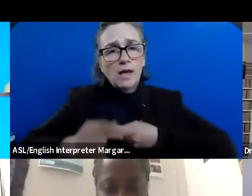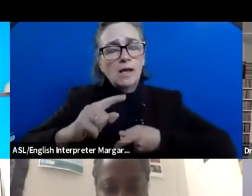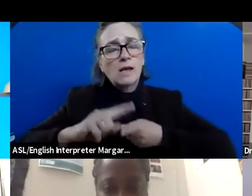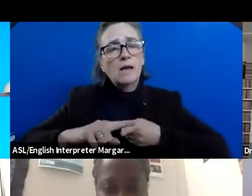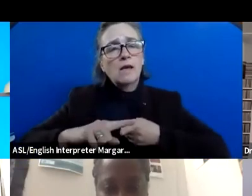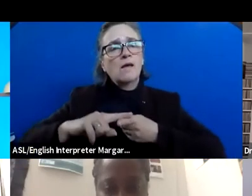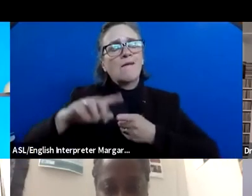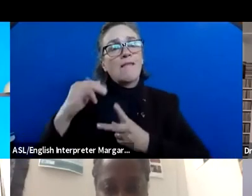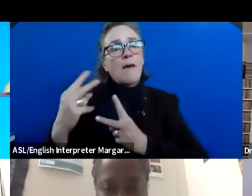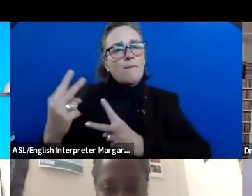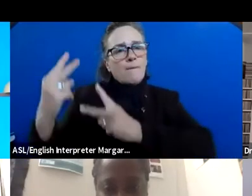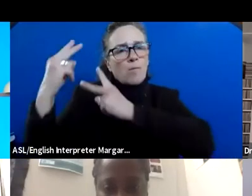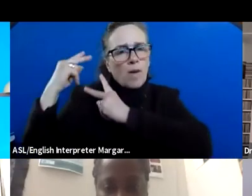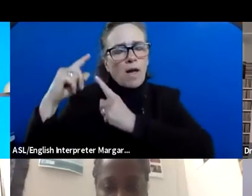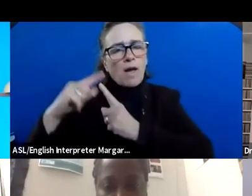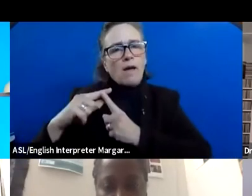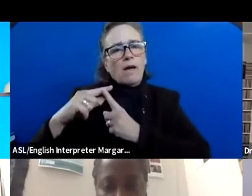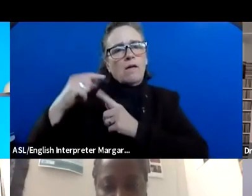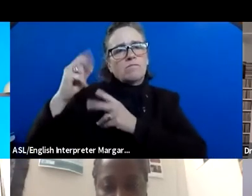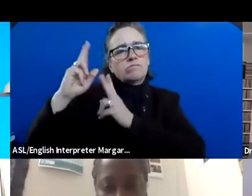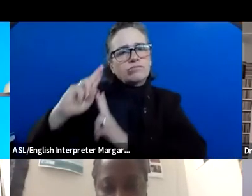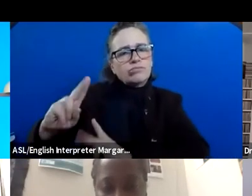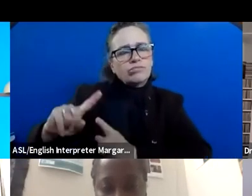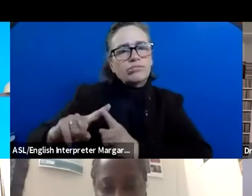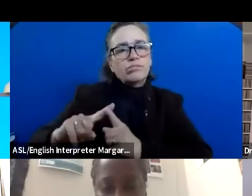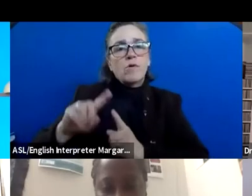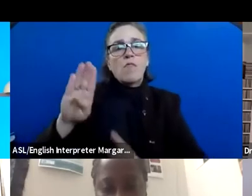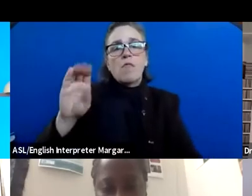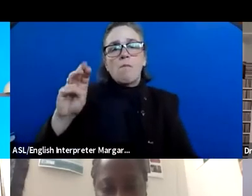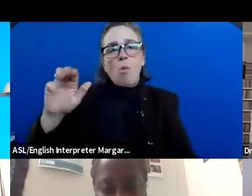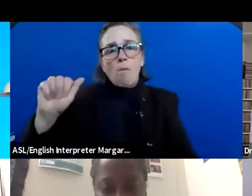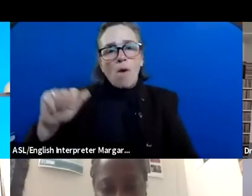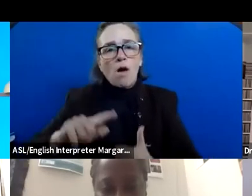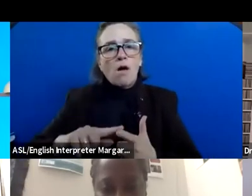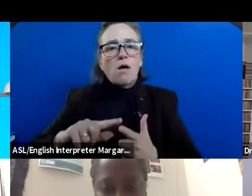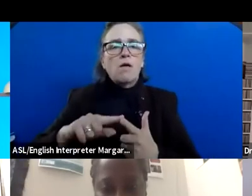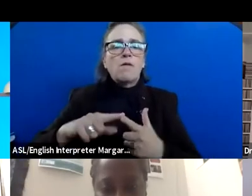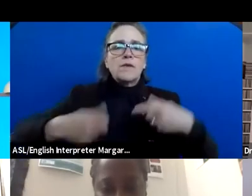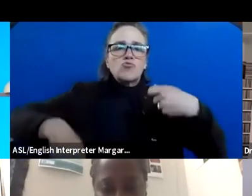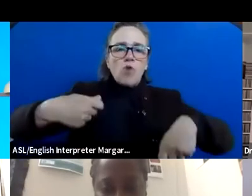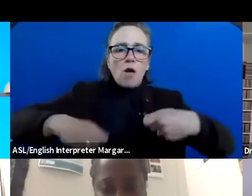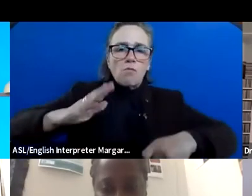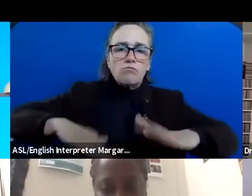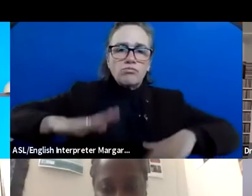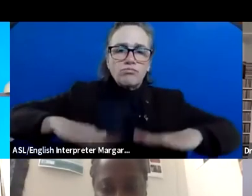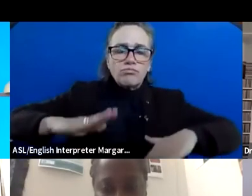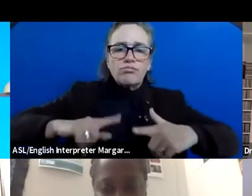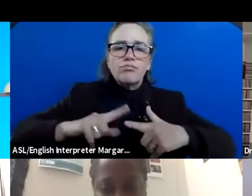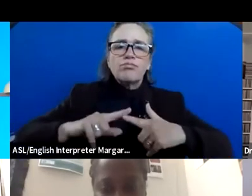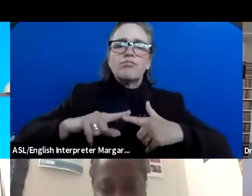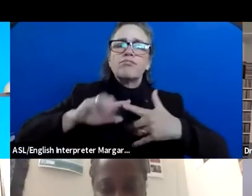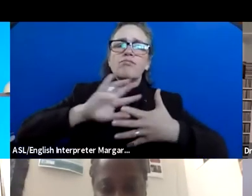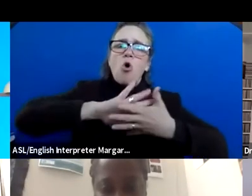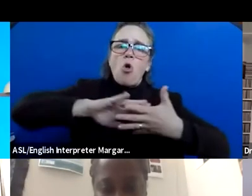bombo, del cununo, el tambor, todos estos instrumentos que han sido símbolos de libertad para nosotros, y sin